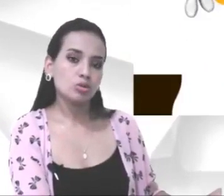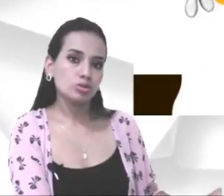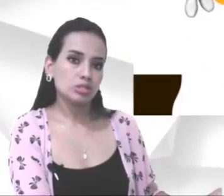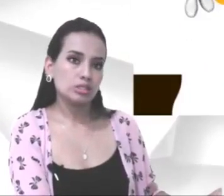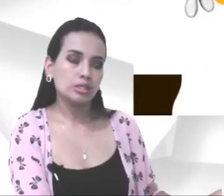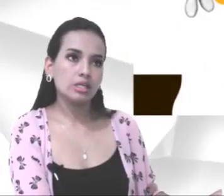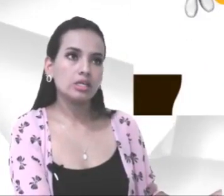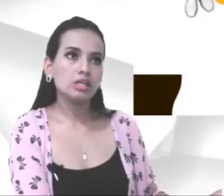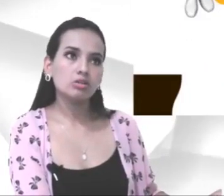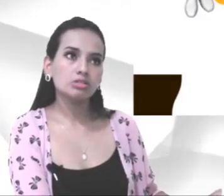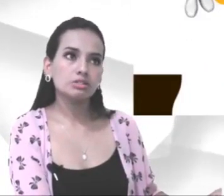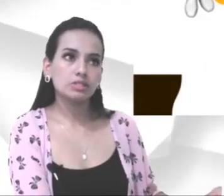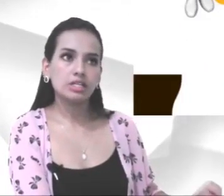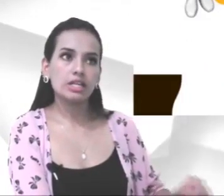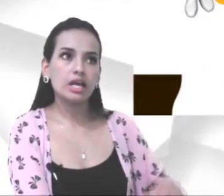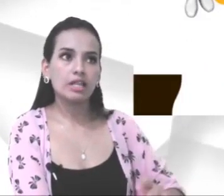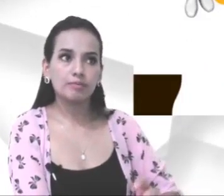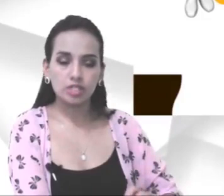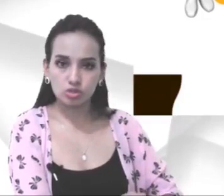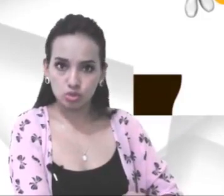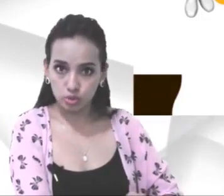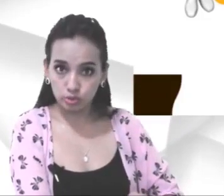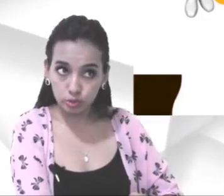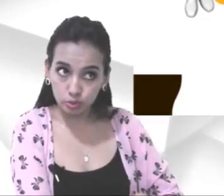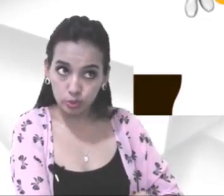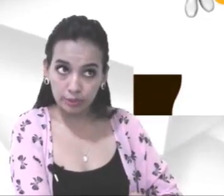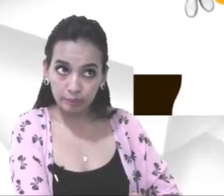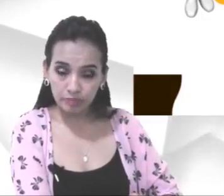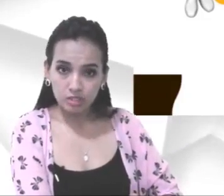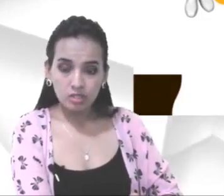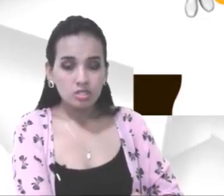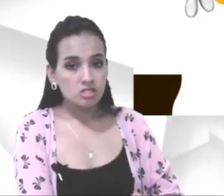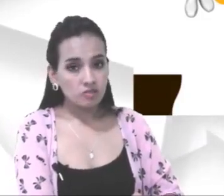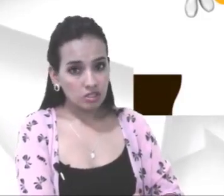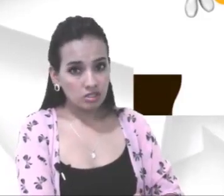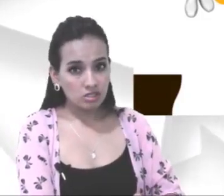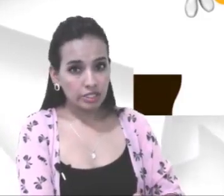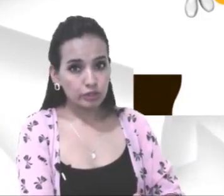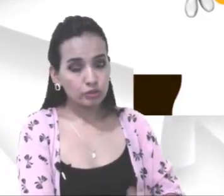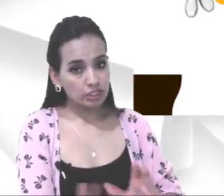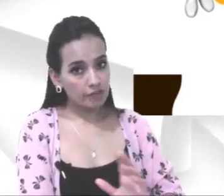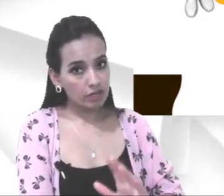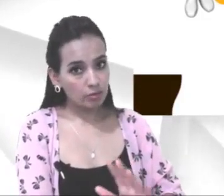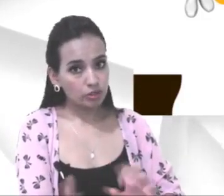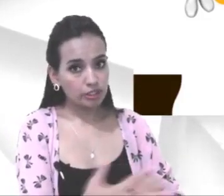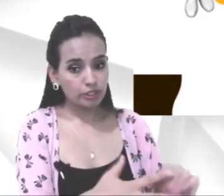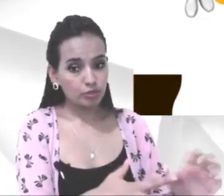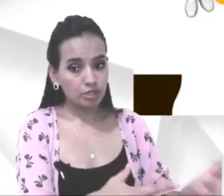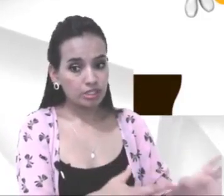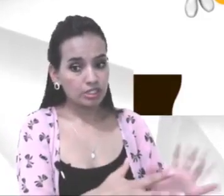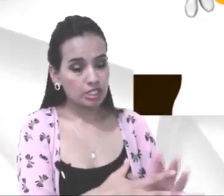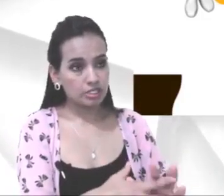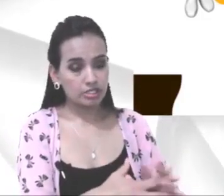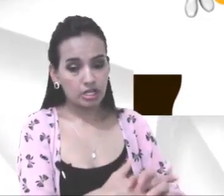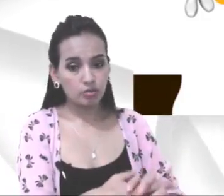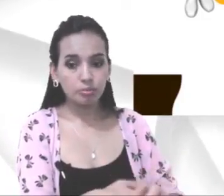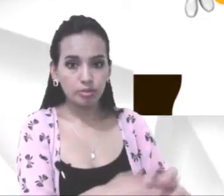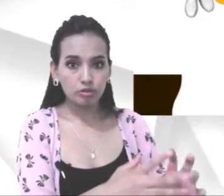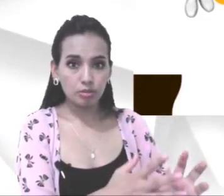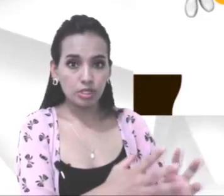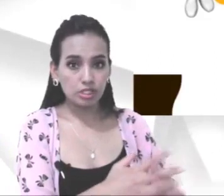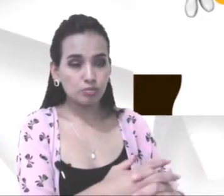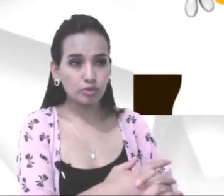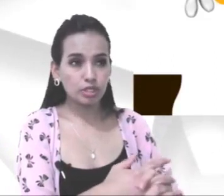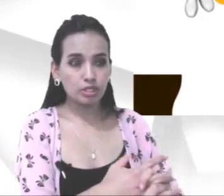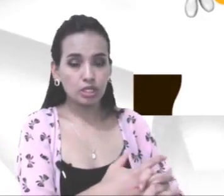entonces en qué consiste la adaptación conductual si bien es cierto ya hablamos anteriormente charles darwin